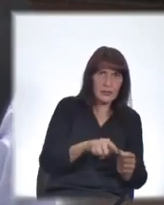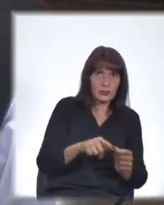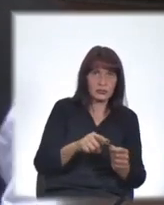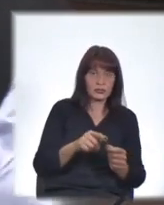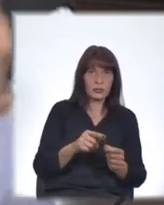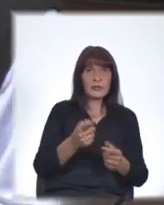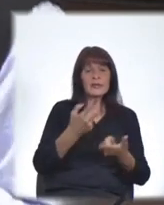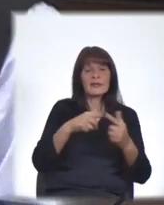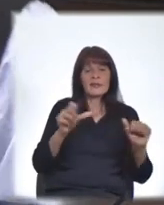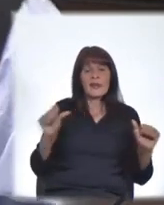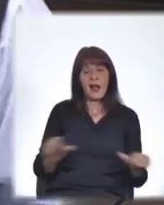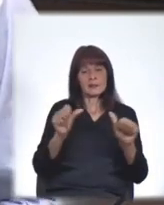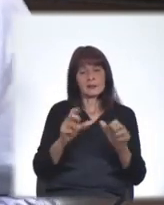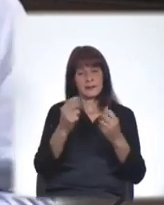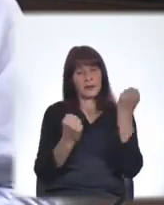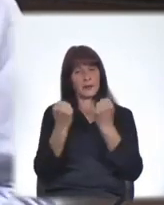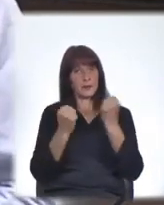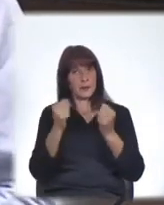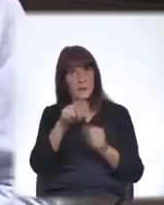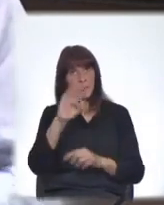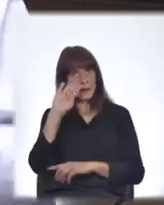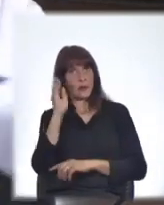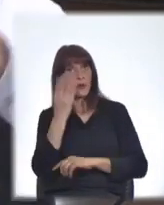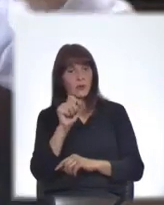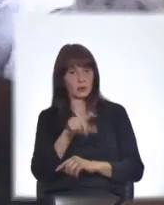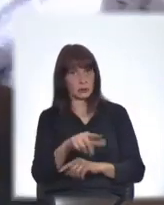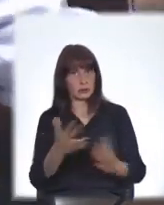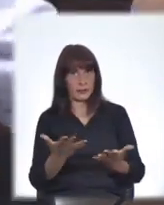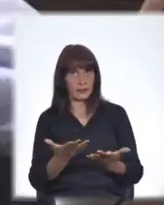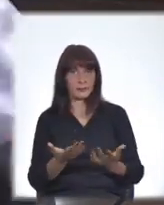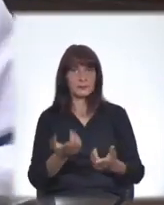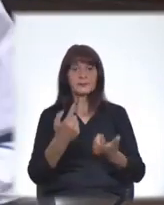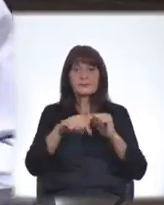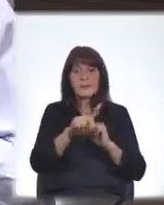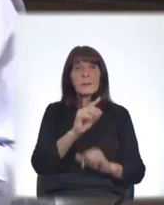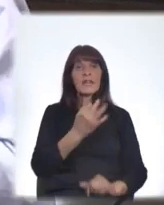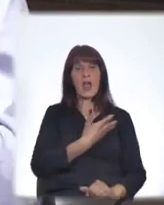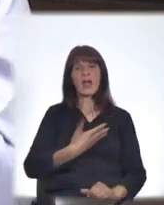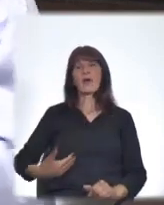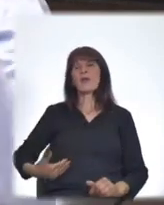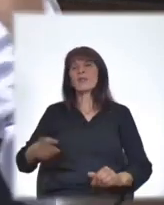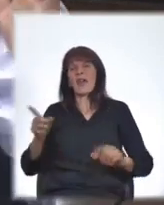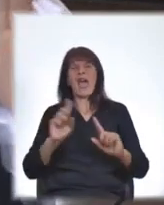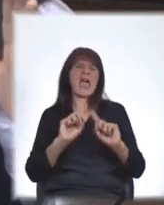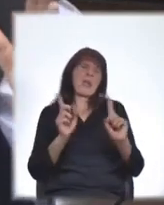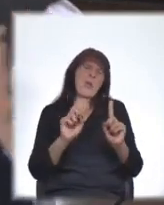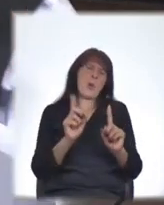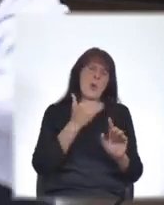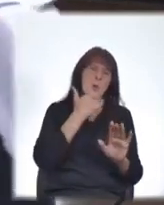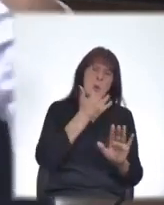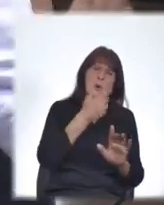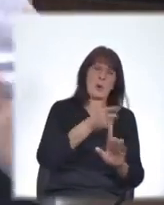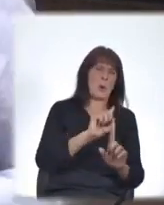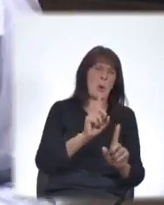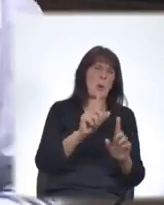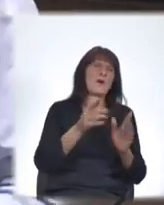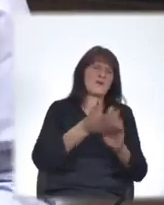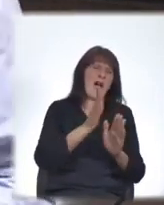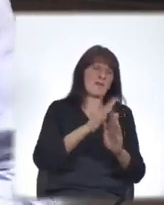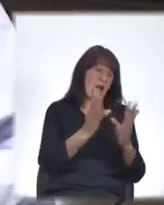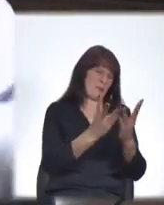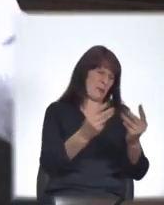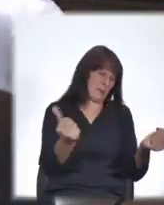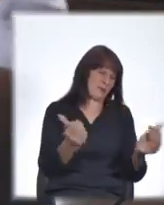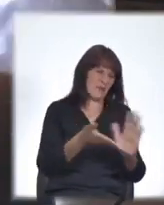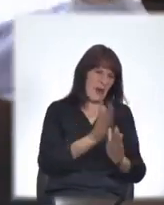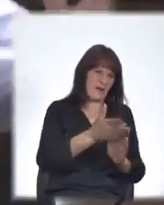la actividad económica conocida hasta el momento, pero para el gobierno este es un impas transitorio que pronto va a